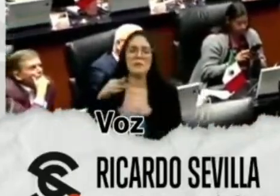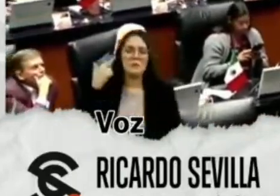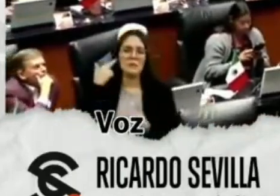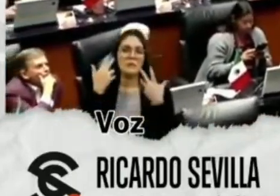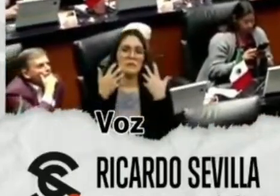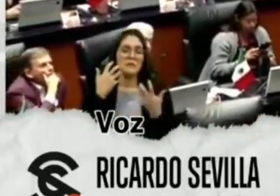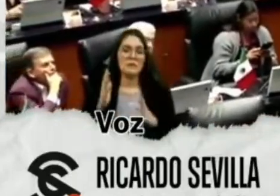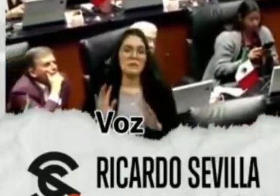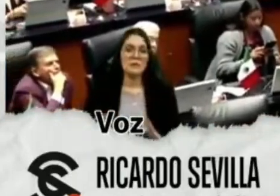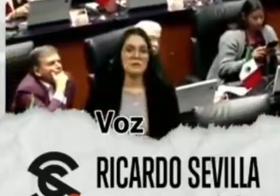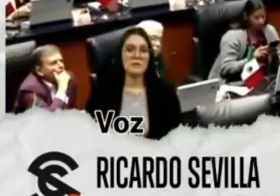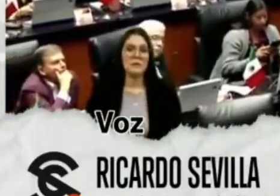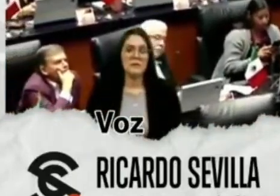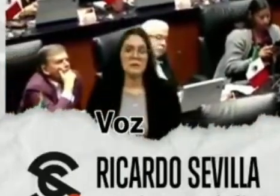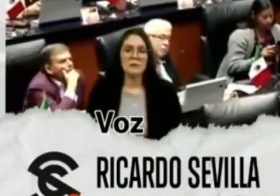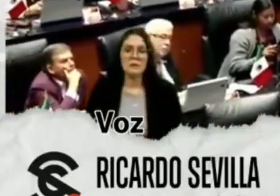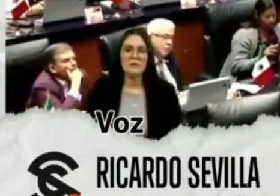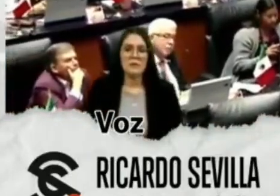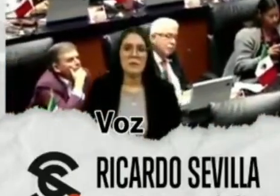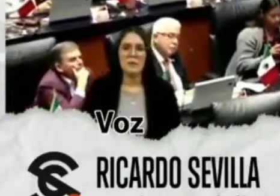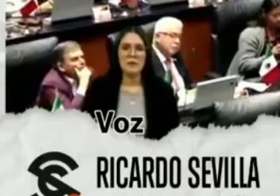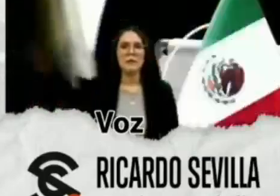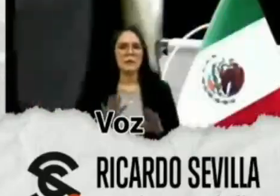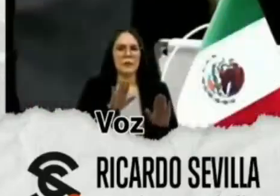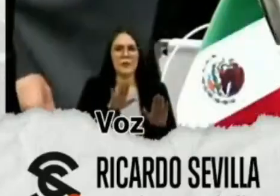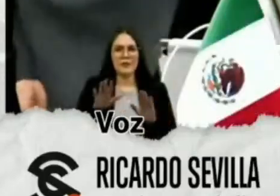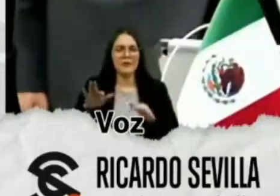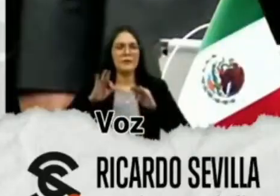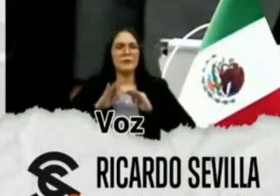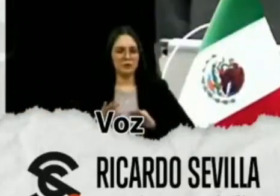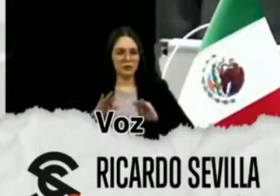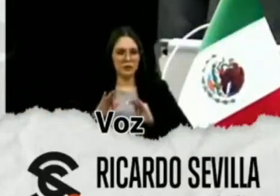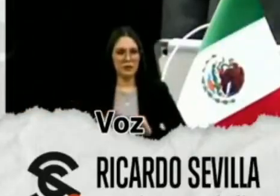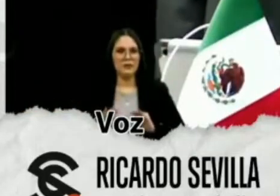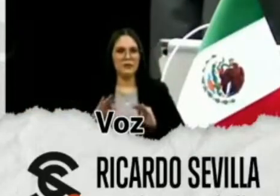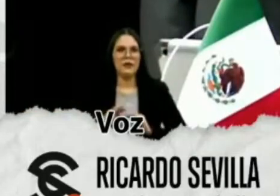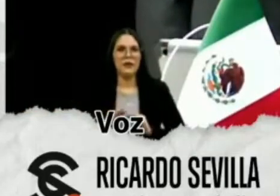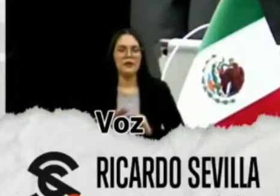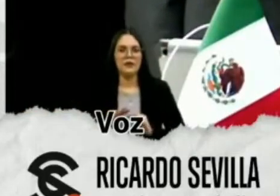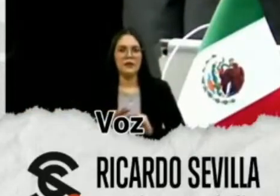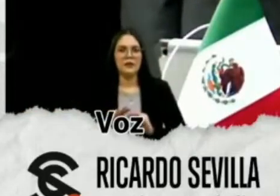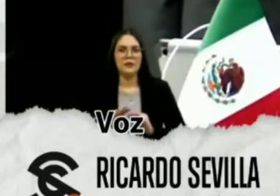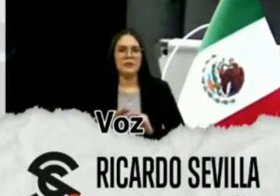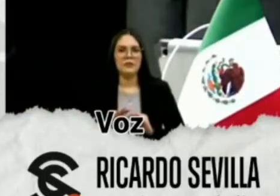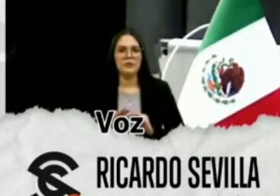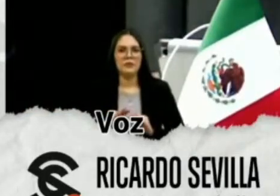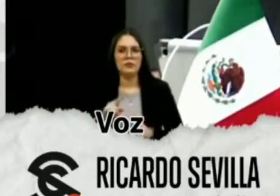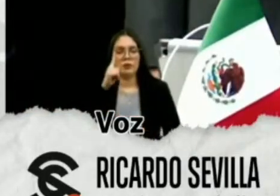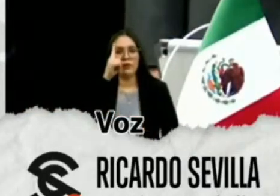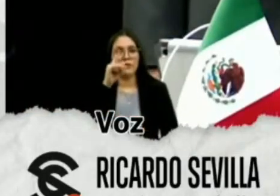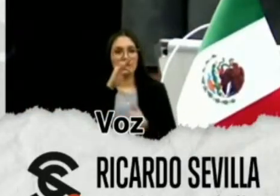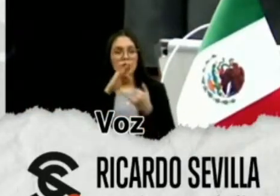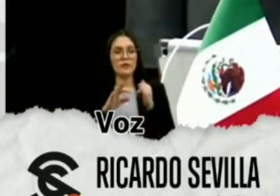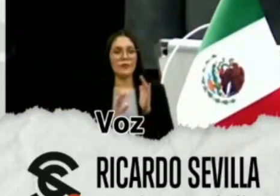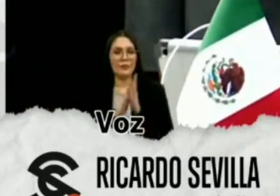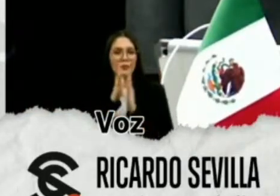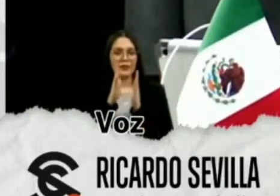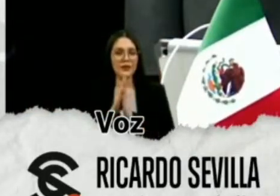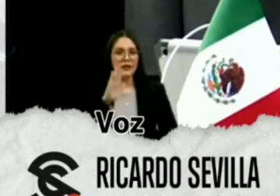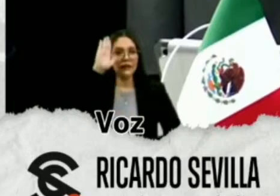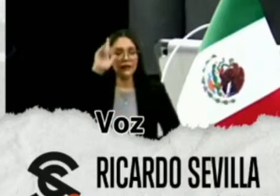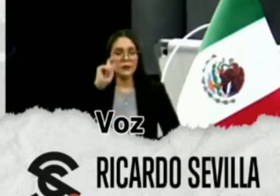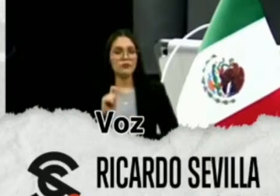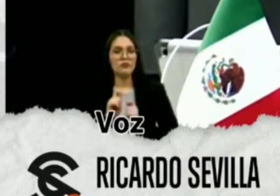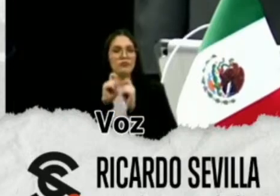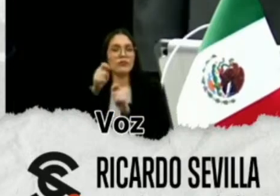solamente con los empresarios como Ricardo Salinas Pliego, evasor de impuestos, sino también han estado coludidos con el crimen organizado